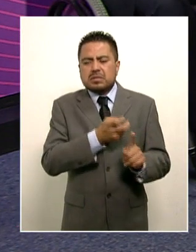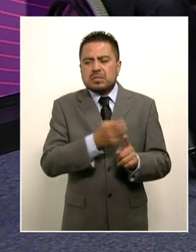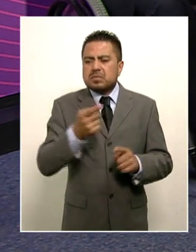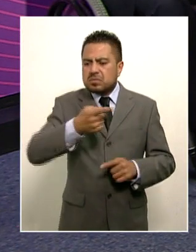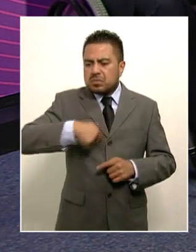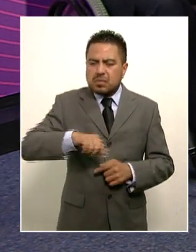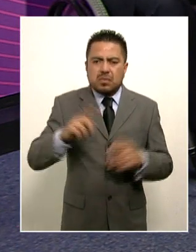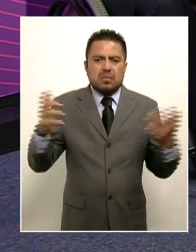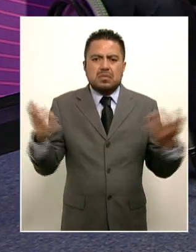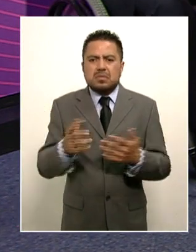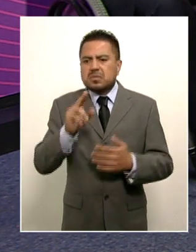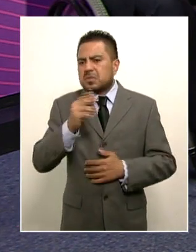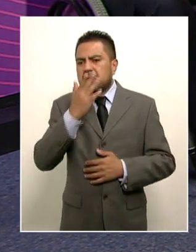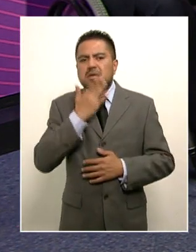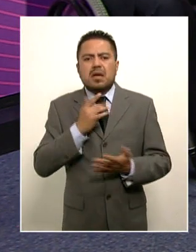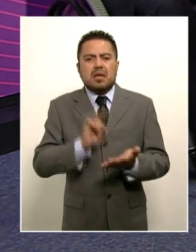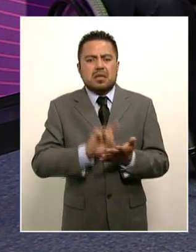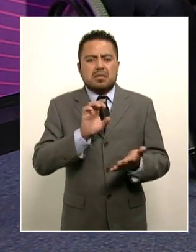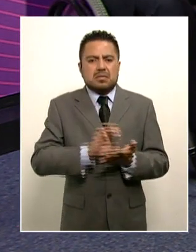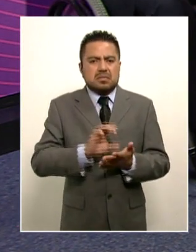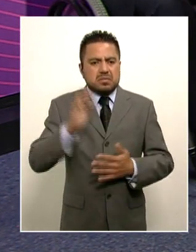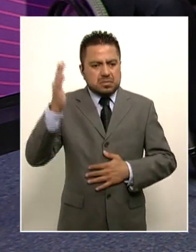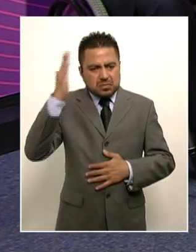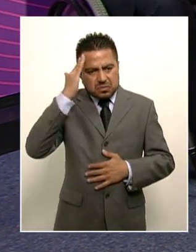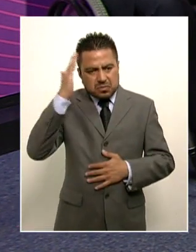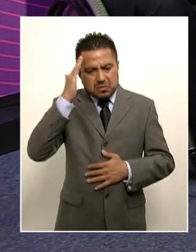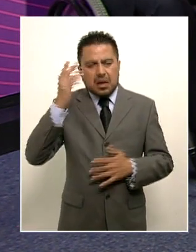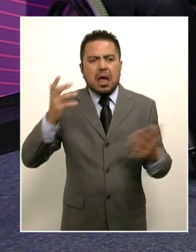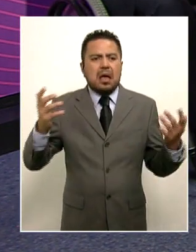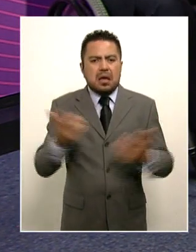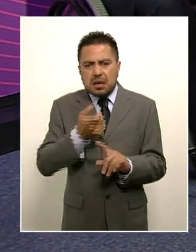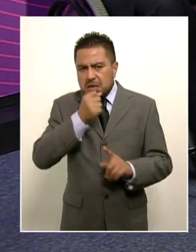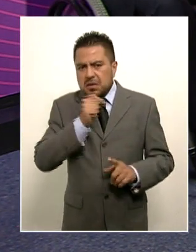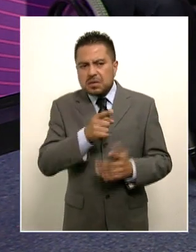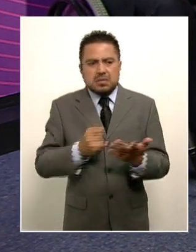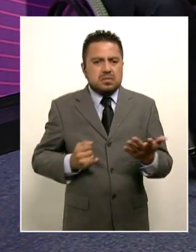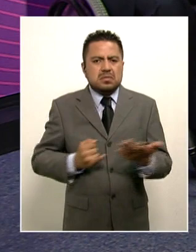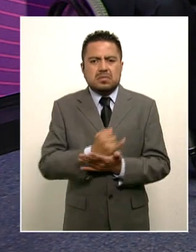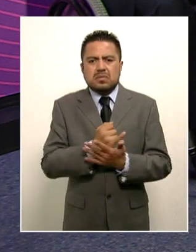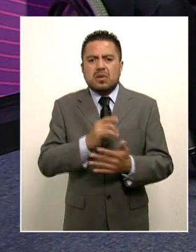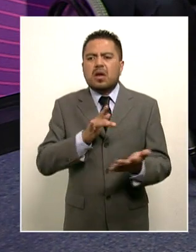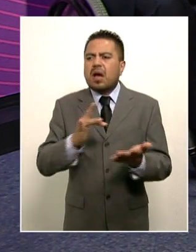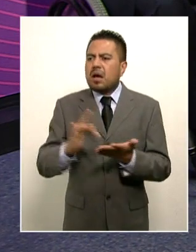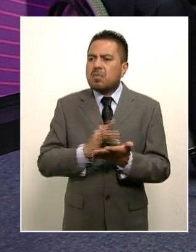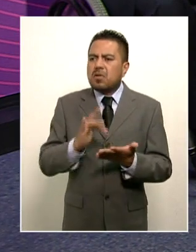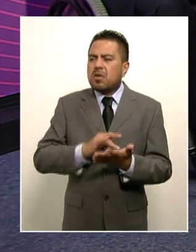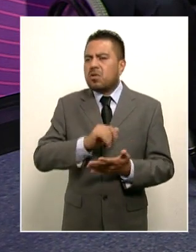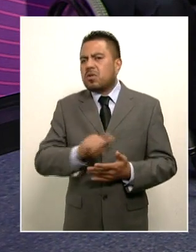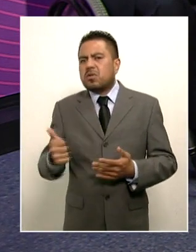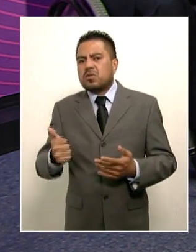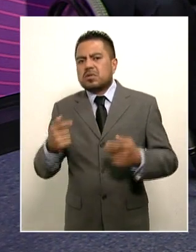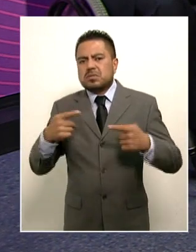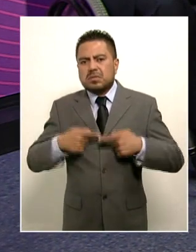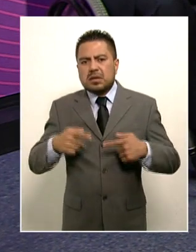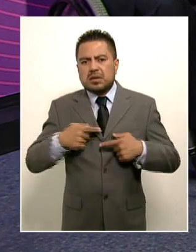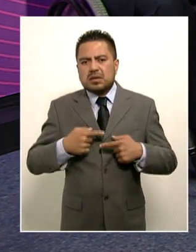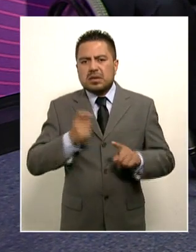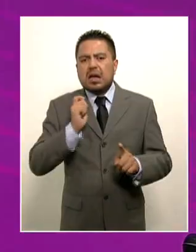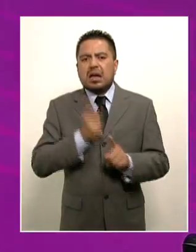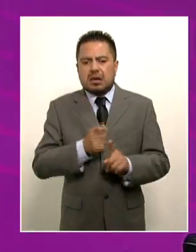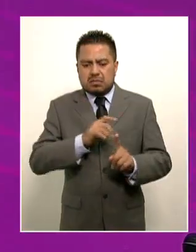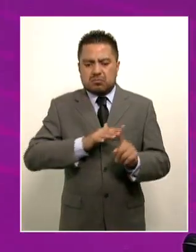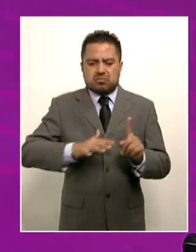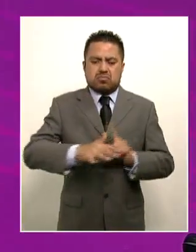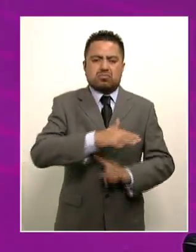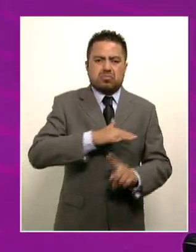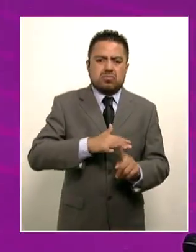hacemos, si no tenemos discapacidades intelectuales, de todos modos tomamos decisiones con apoyo de otros y otras que nos rodean,